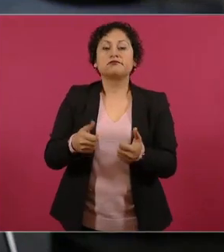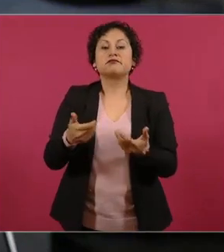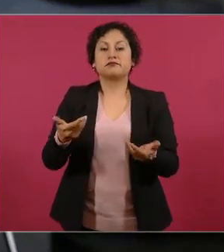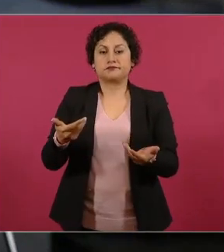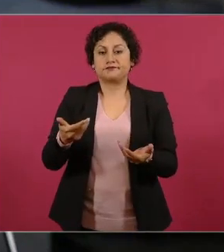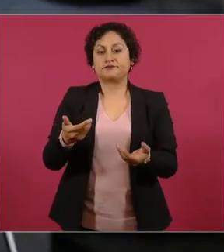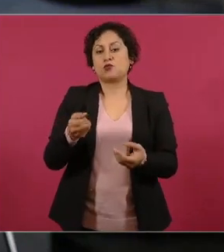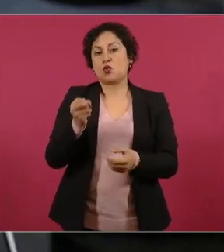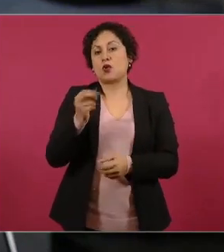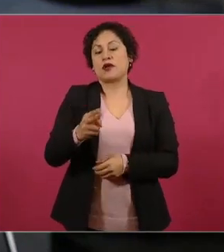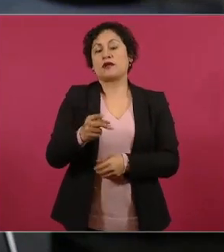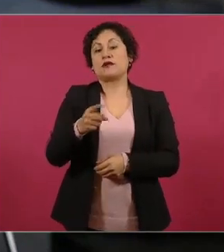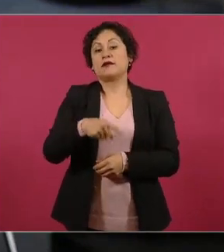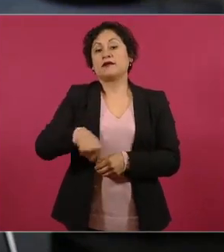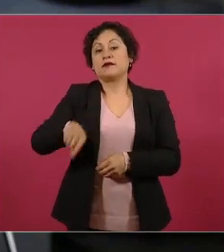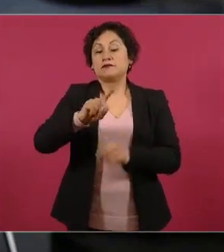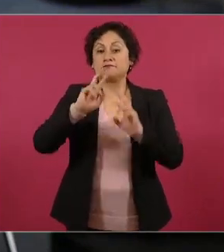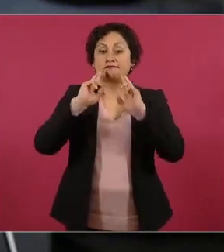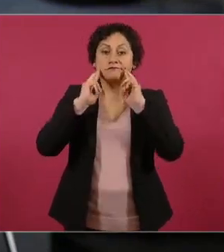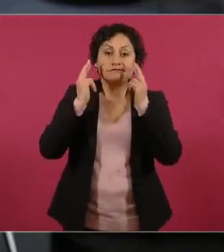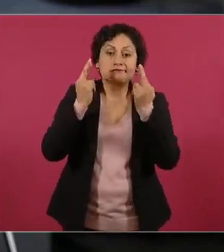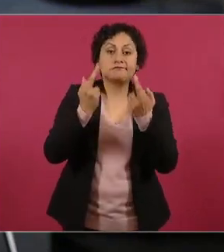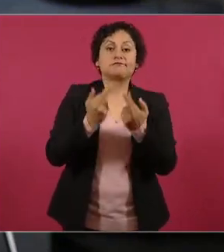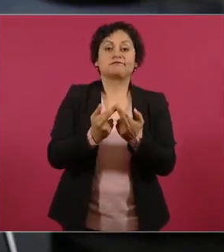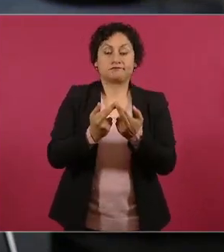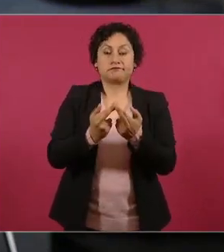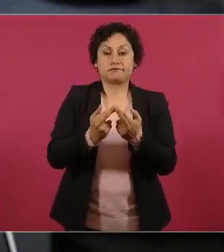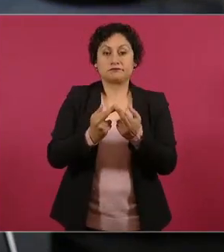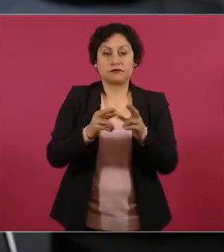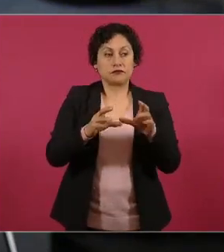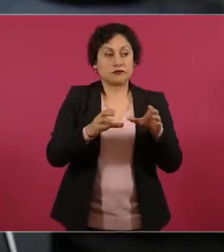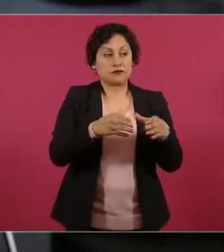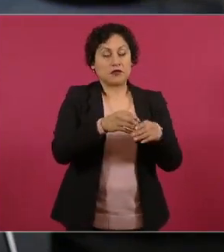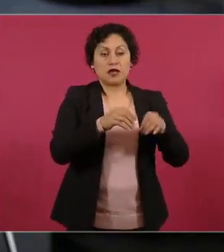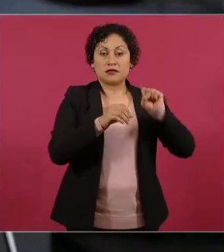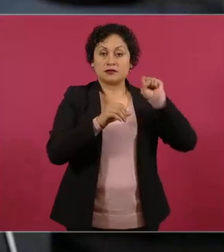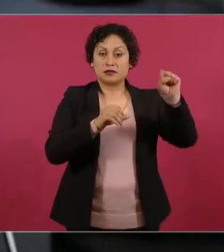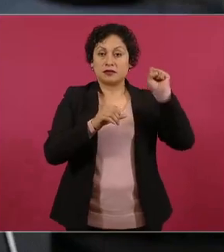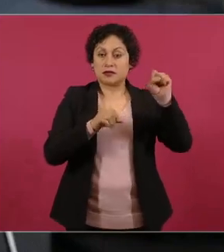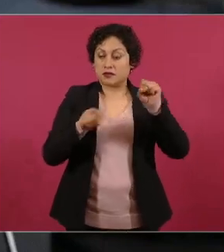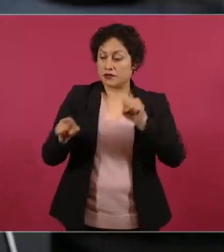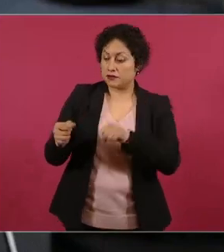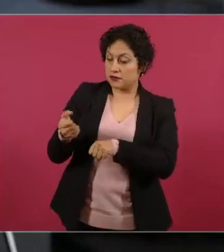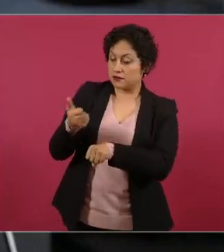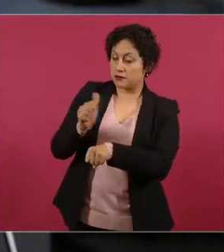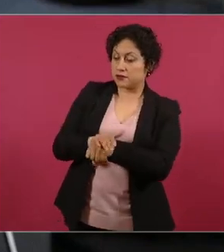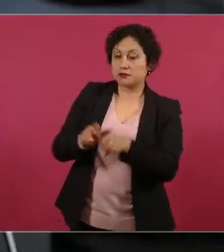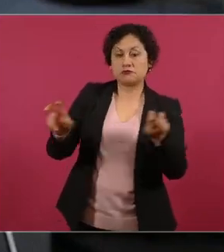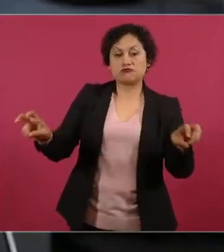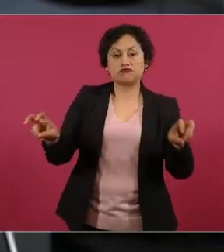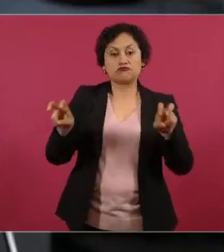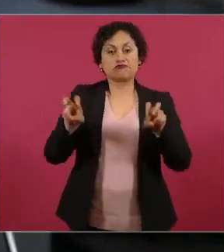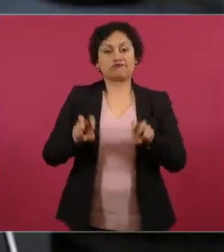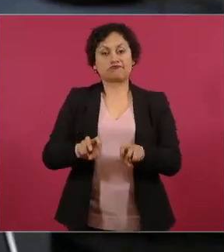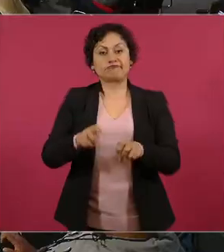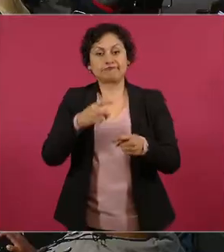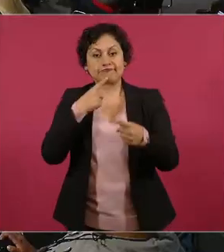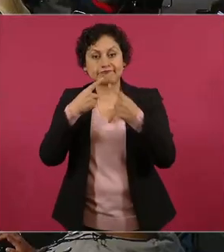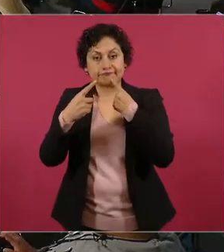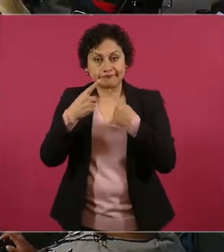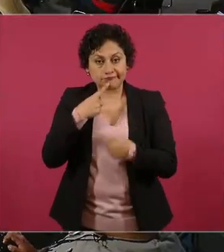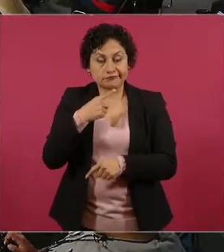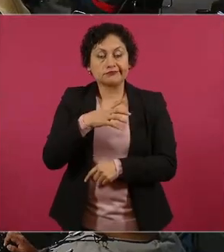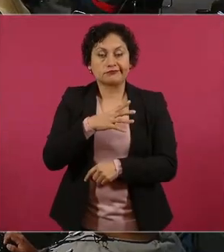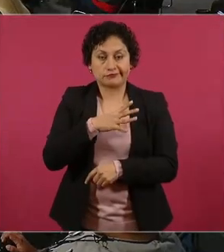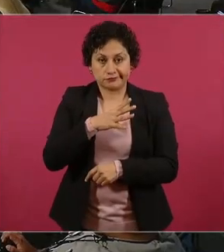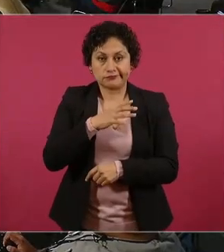mesas entre el sindicato mayoritario y la administración. Sin embargo, estos acuerdos